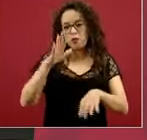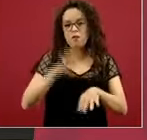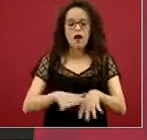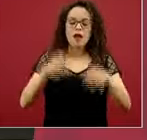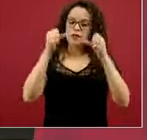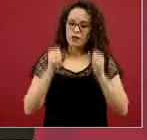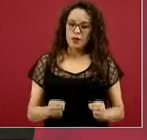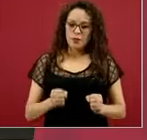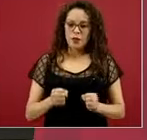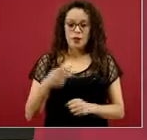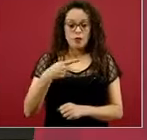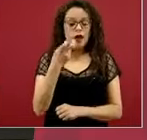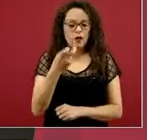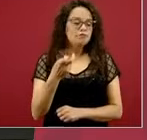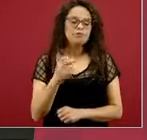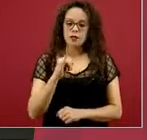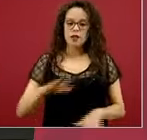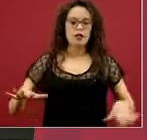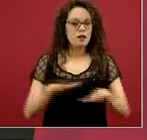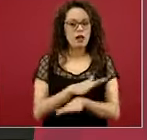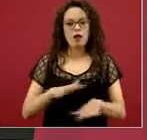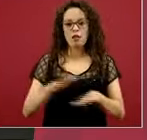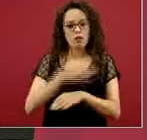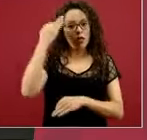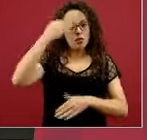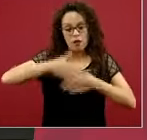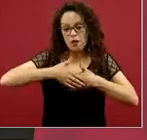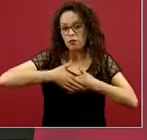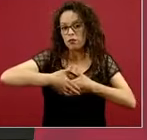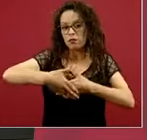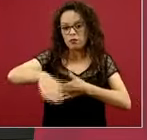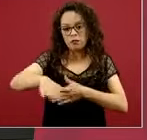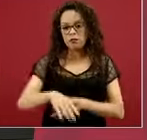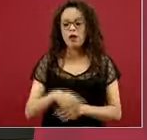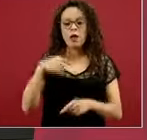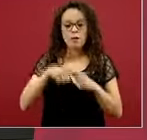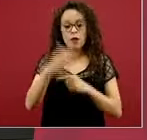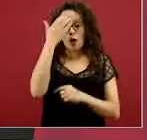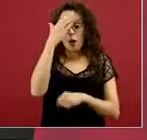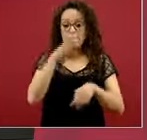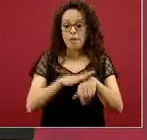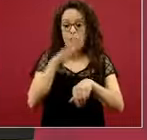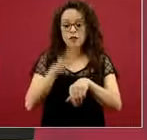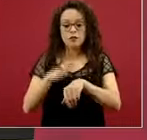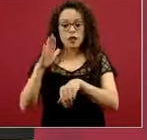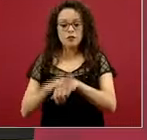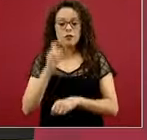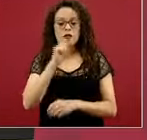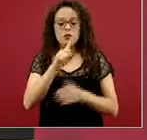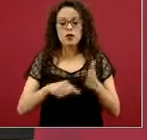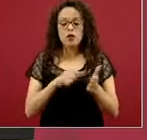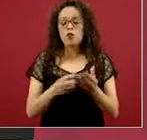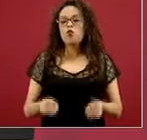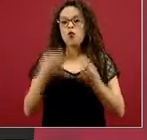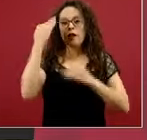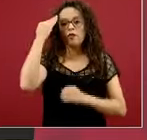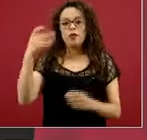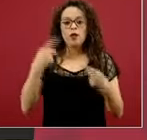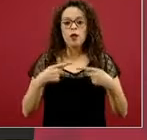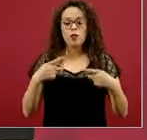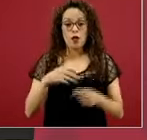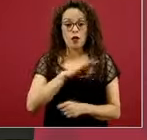yo creo que esto va a ir cambiando también en el tiempo conforme más se conozca precisamente los espacios de cuánto tiempo una persona